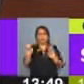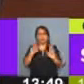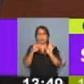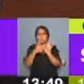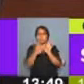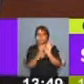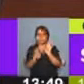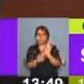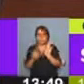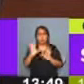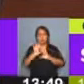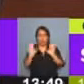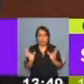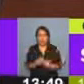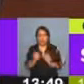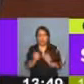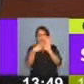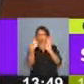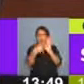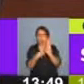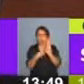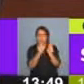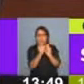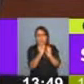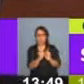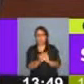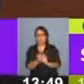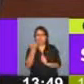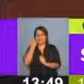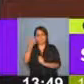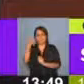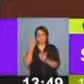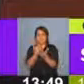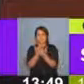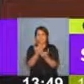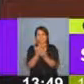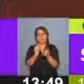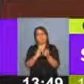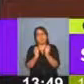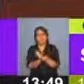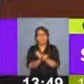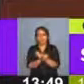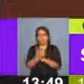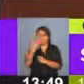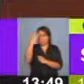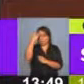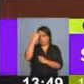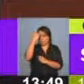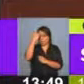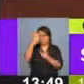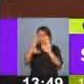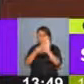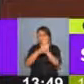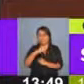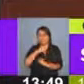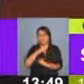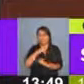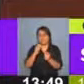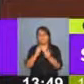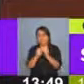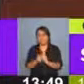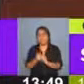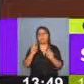particular todos los artículos que se han propuesto para la reforma parcial de la Constitución